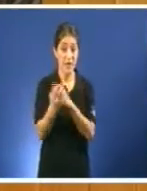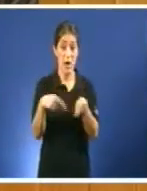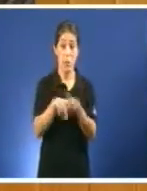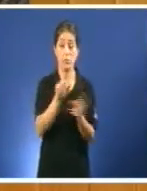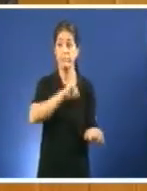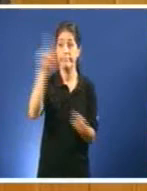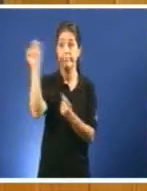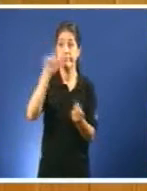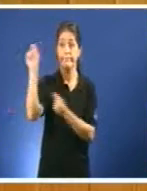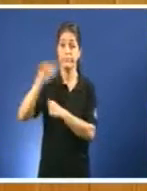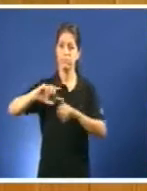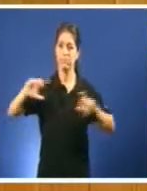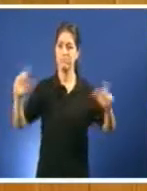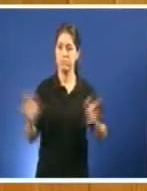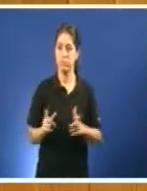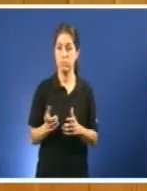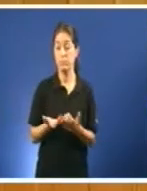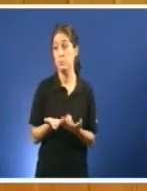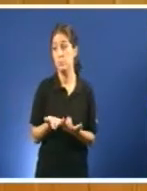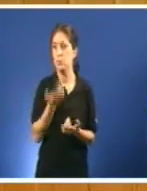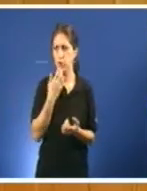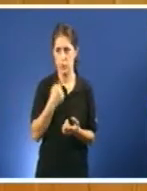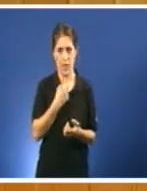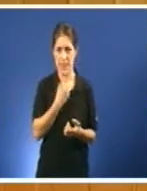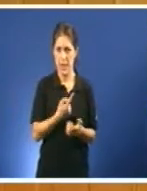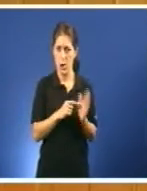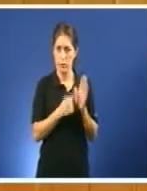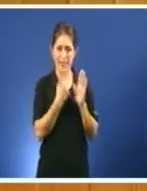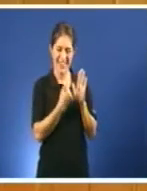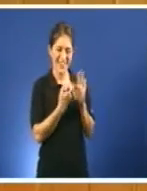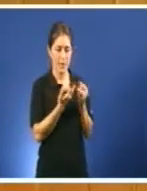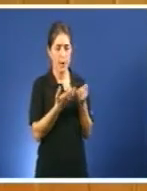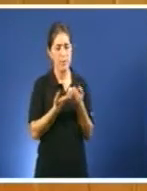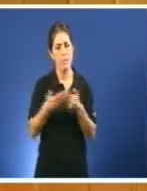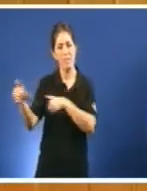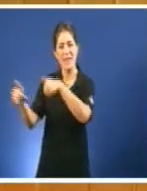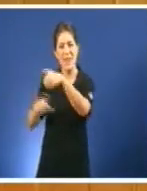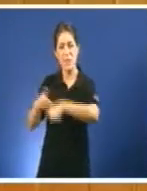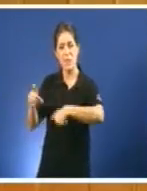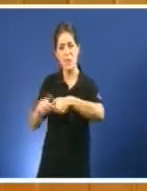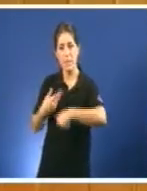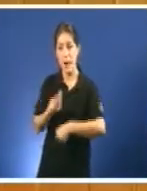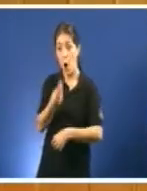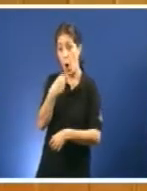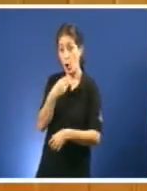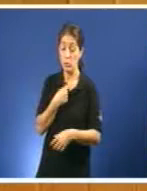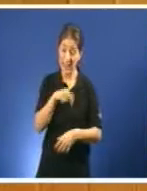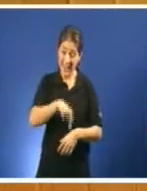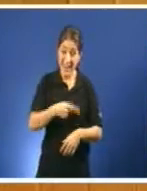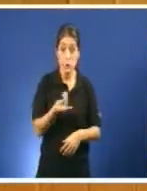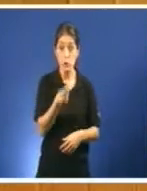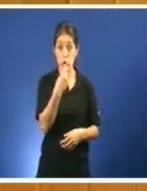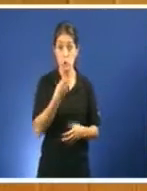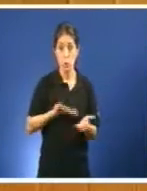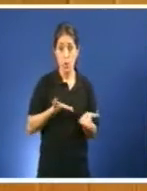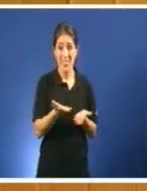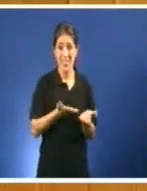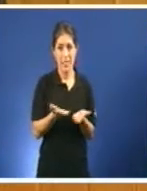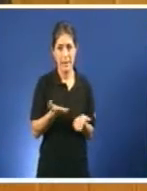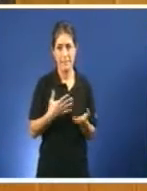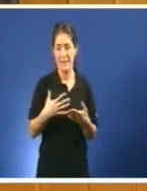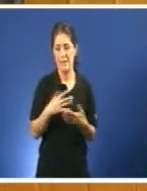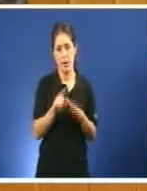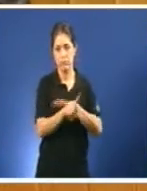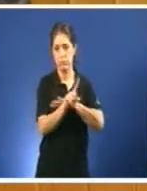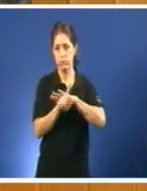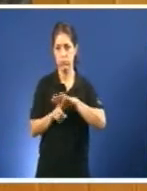exportacións e, cito textualmente, unha demanda do consumo contraída e incapaz de absorber a produción, tal e